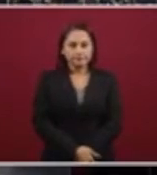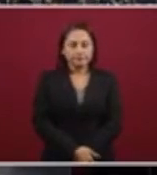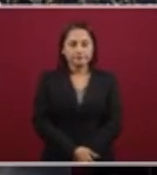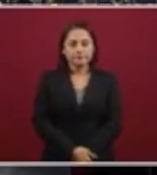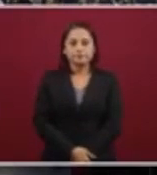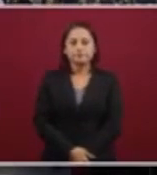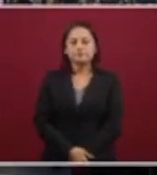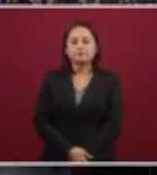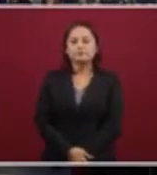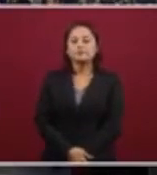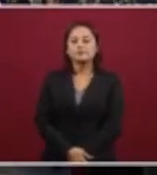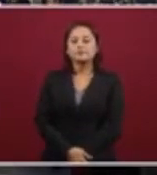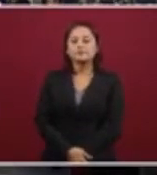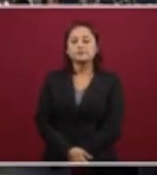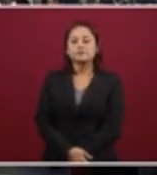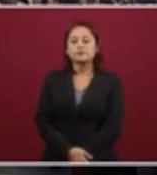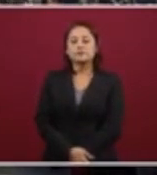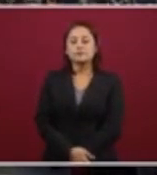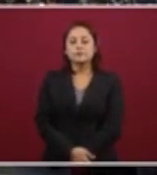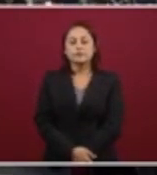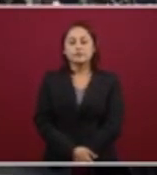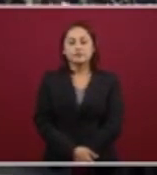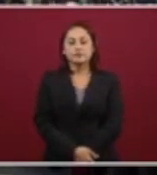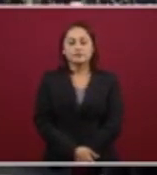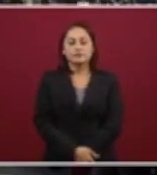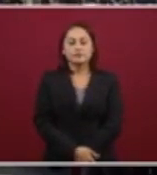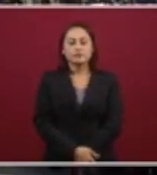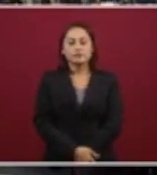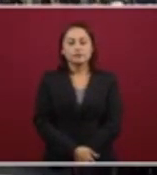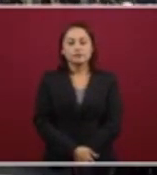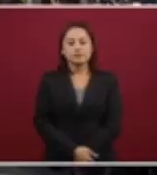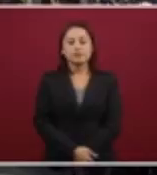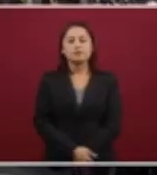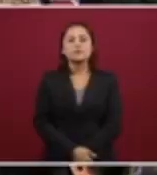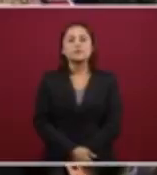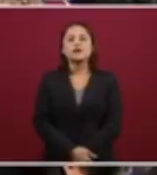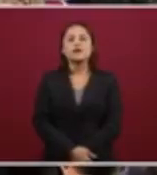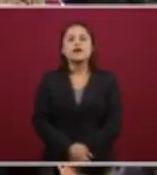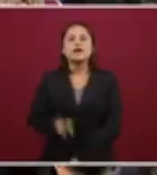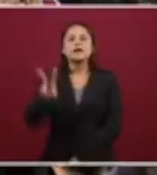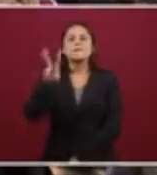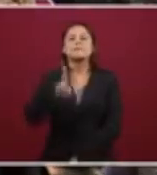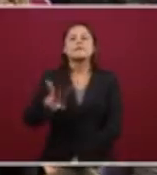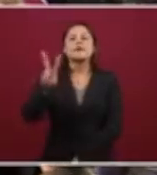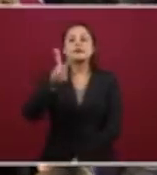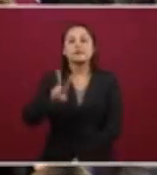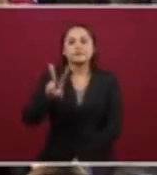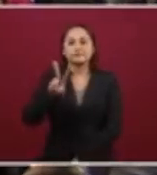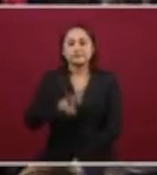Mañana es lo de San Juan, ¿eh? Viernes. Bien.